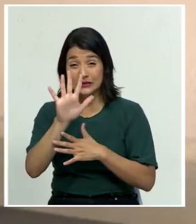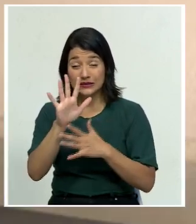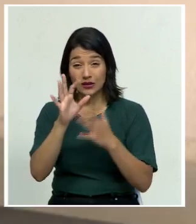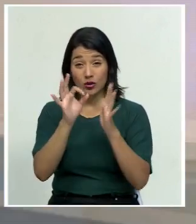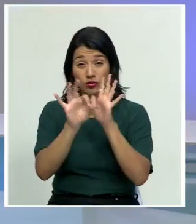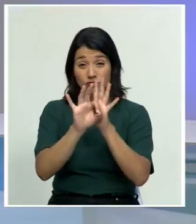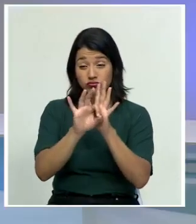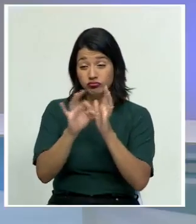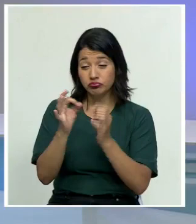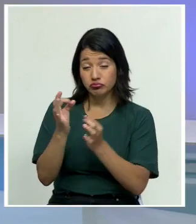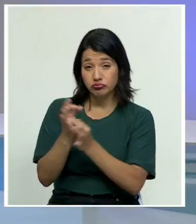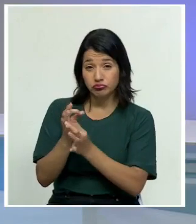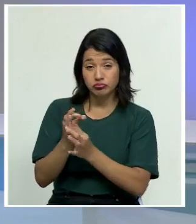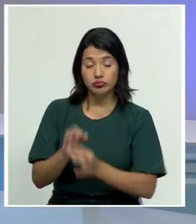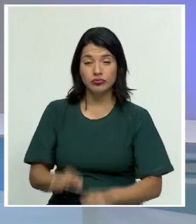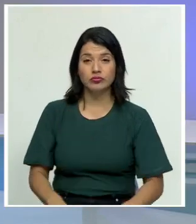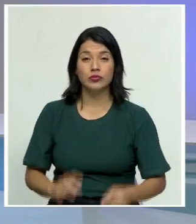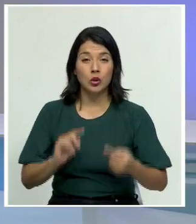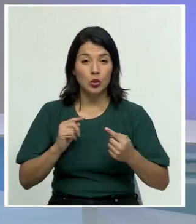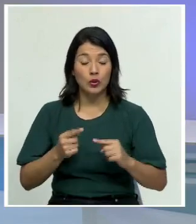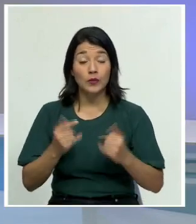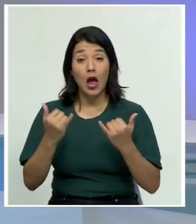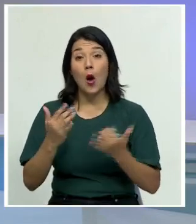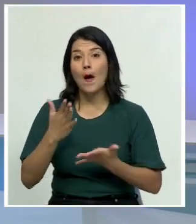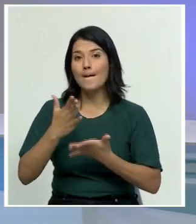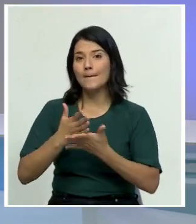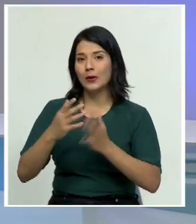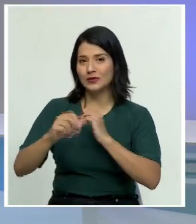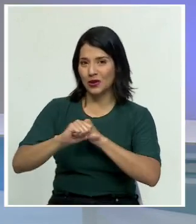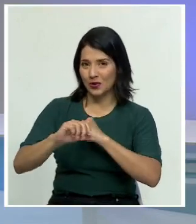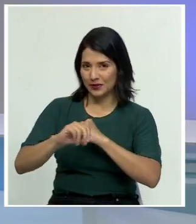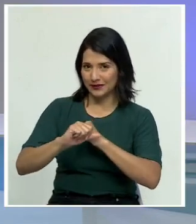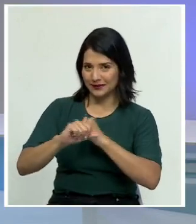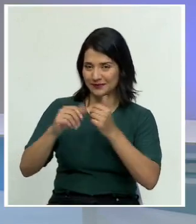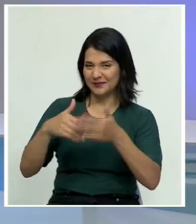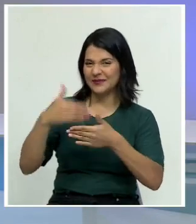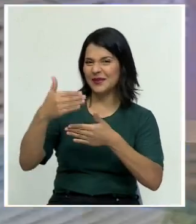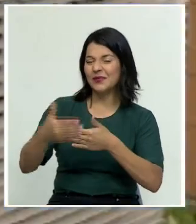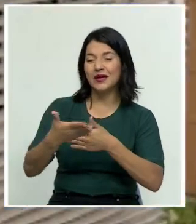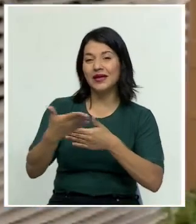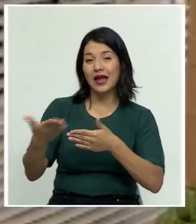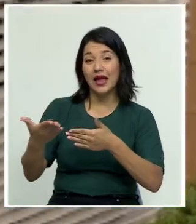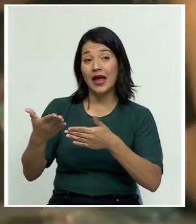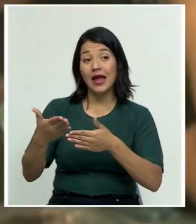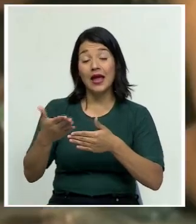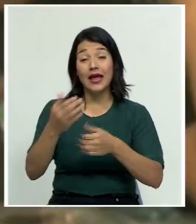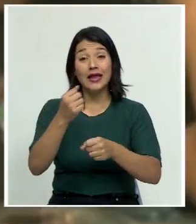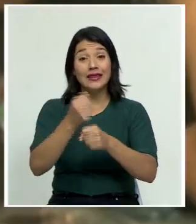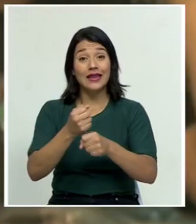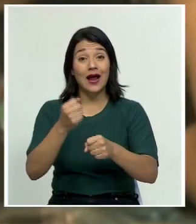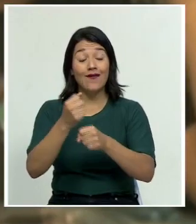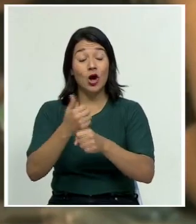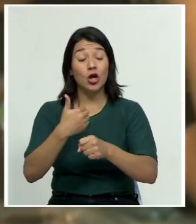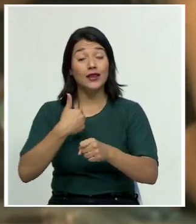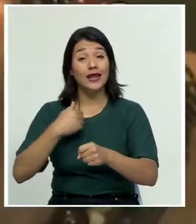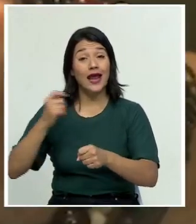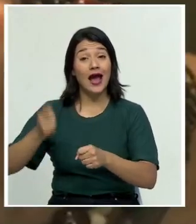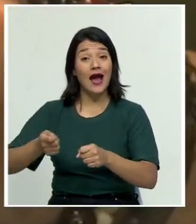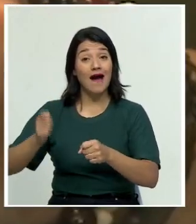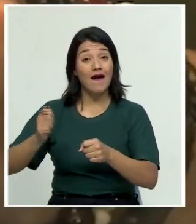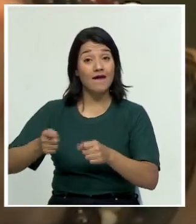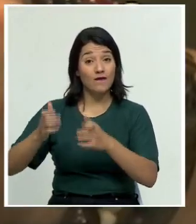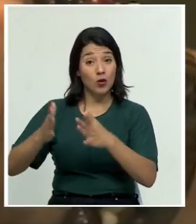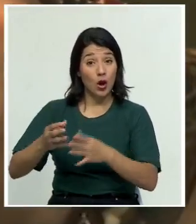doliéndome. Vamos a hacer una pausa comercial. Cuando regresemos, la cantidad de trabajo que tienen los defensores públicos